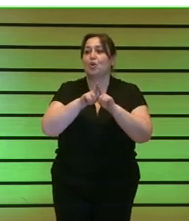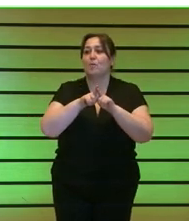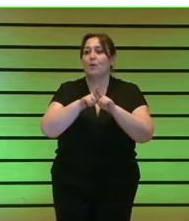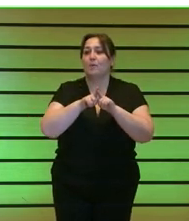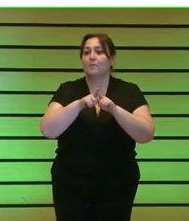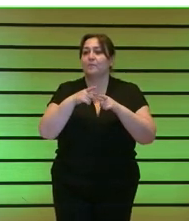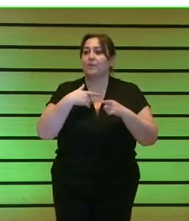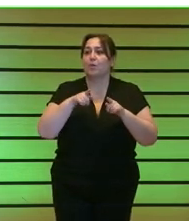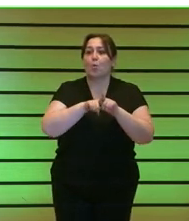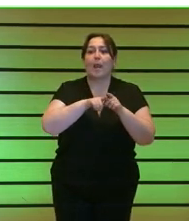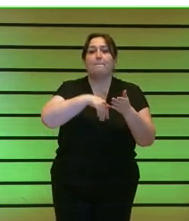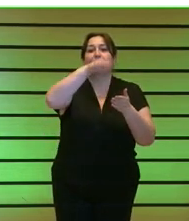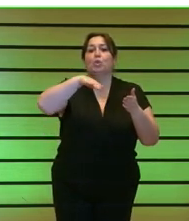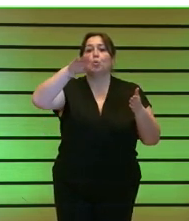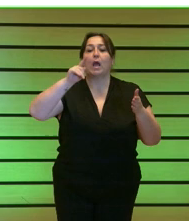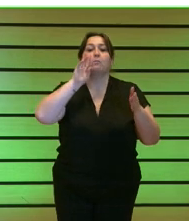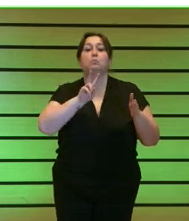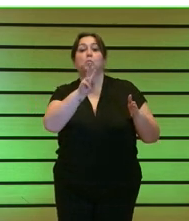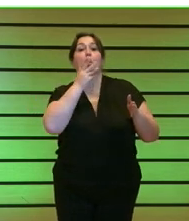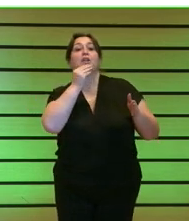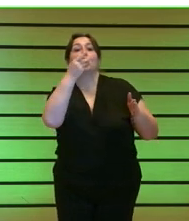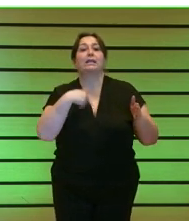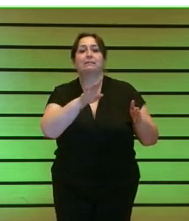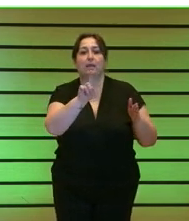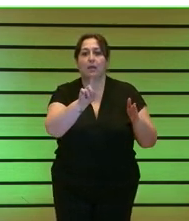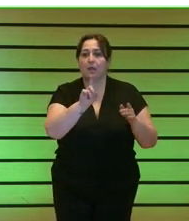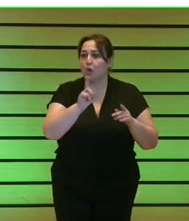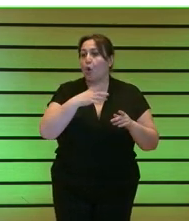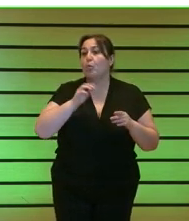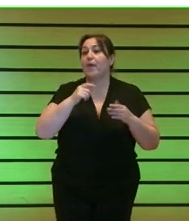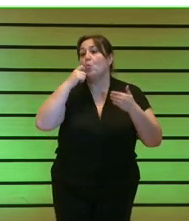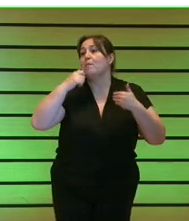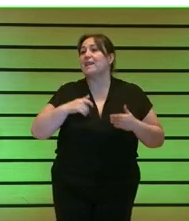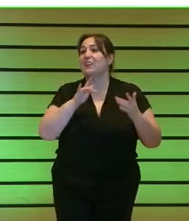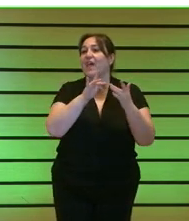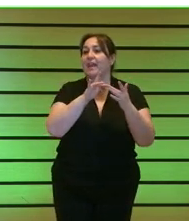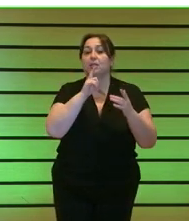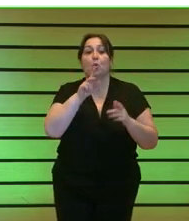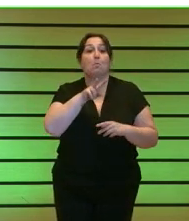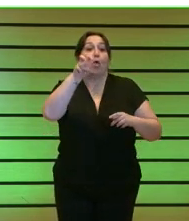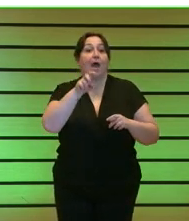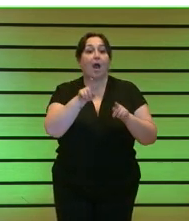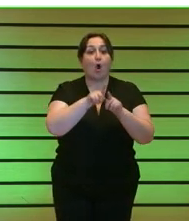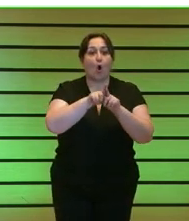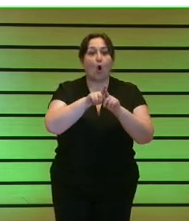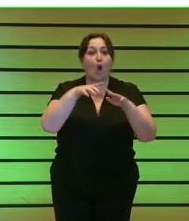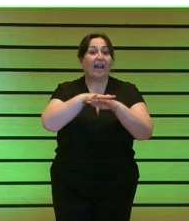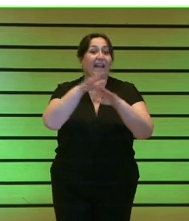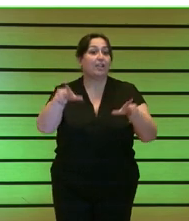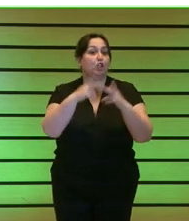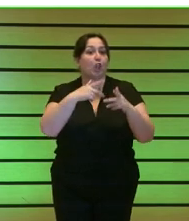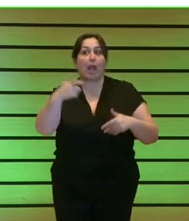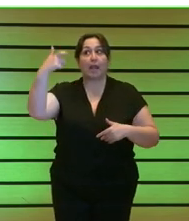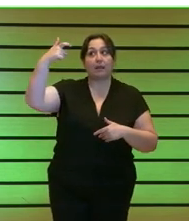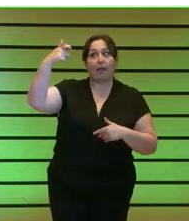manita de pintura y apariencia porque humanizar podremos convertirlo en una moda podemos convertirlo en un postureo de redes sociales en un adorno